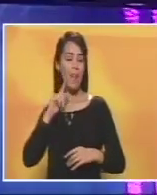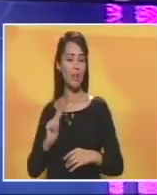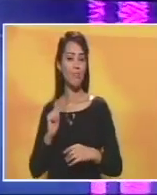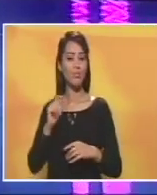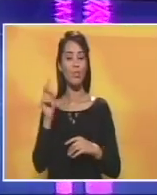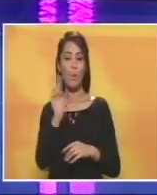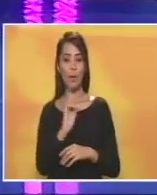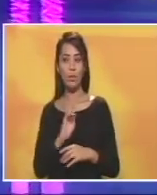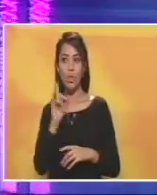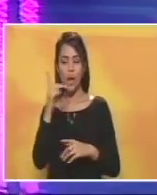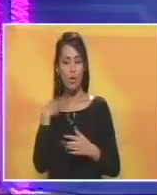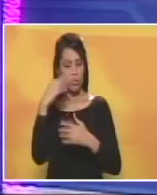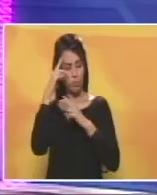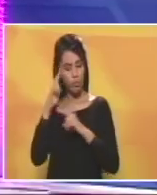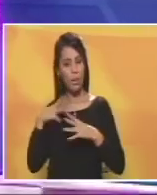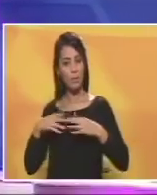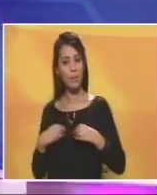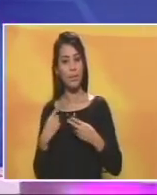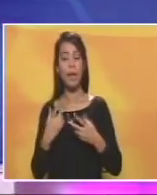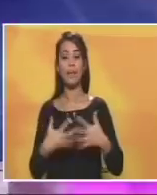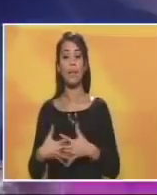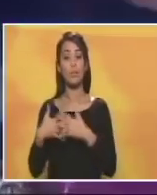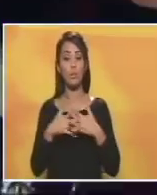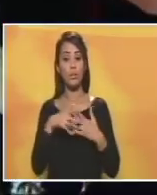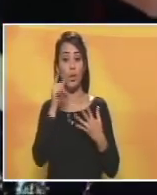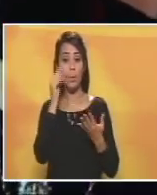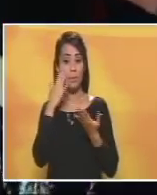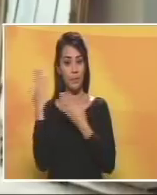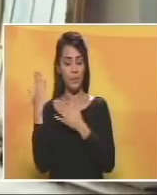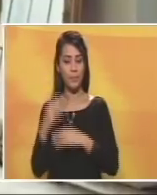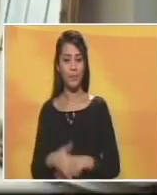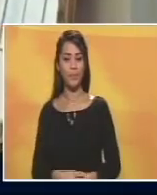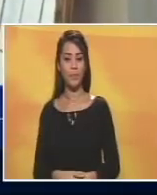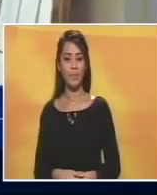Unidos con Nacho, quien logró 2 nominaciones a los premios Billboard.